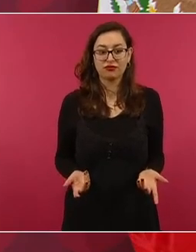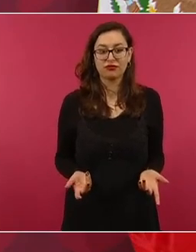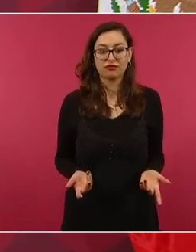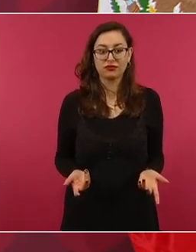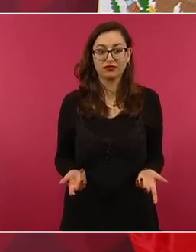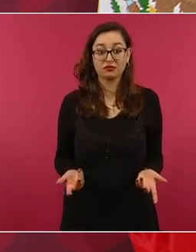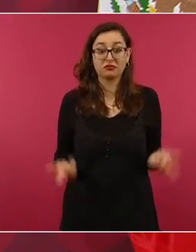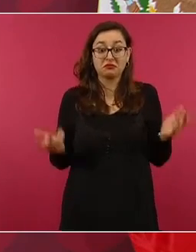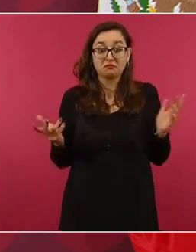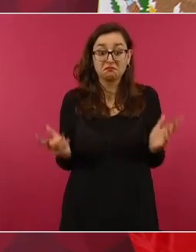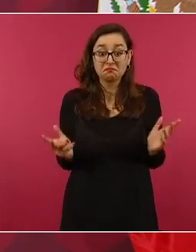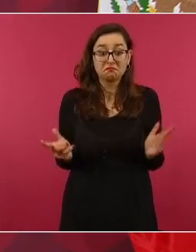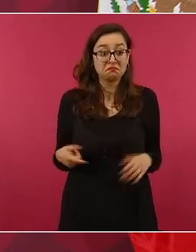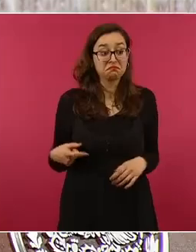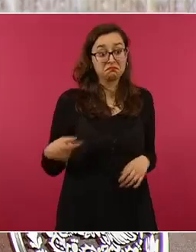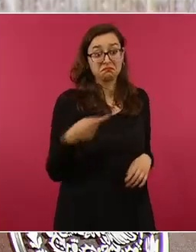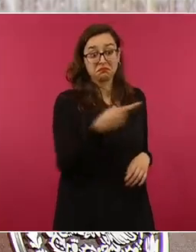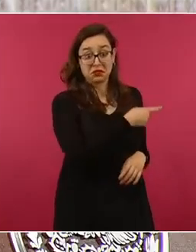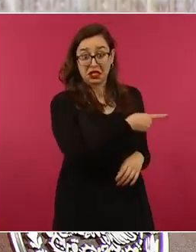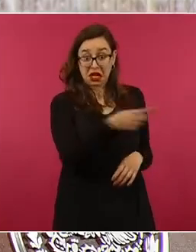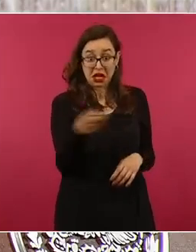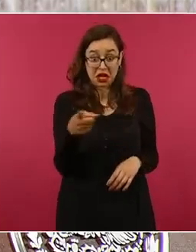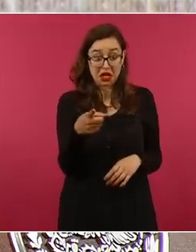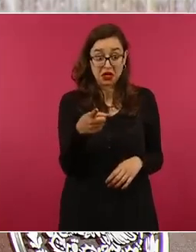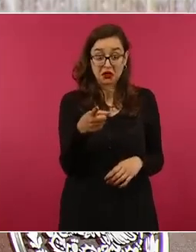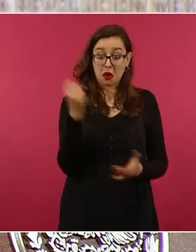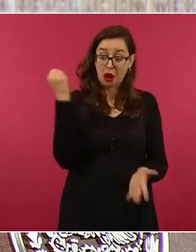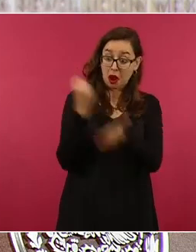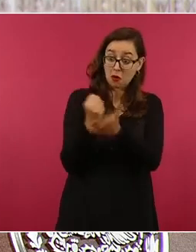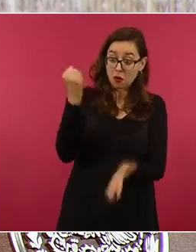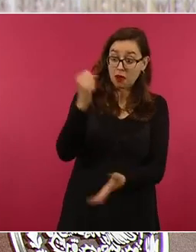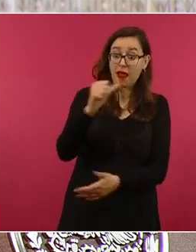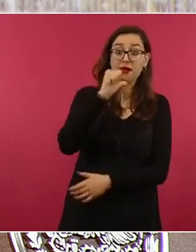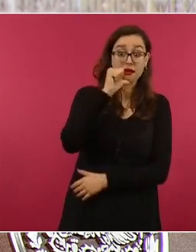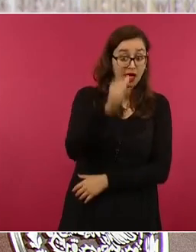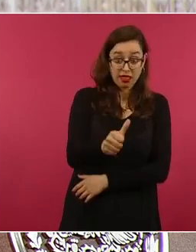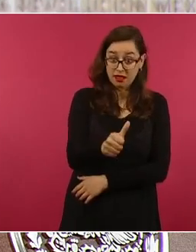ellos no aprueban que se amplíe el plazo